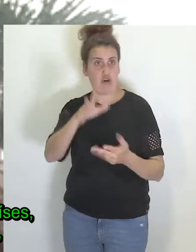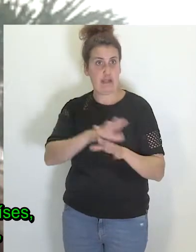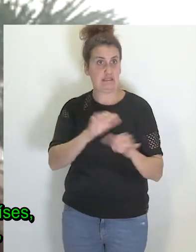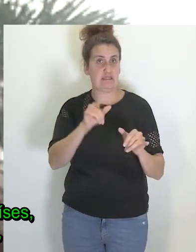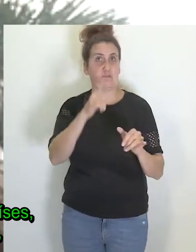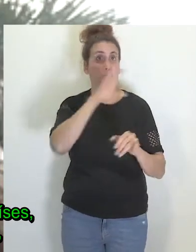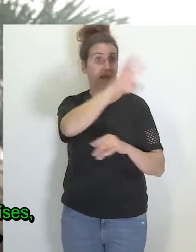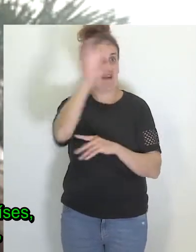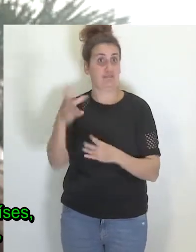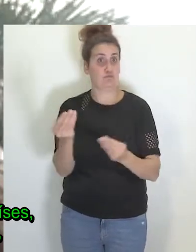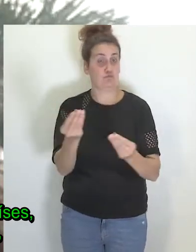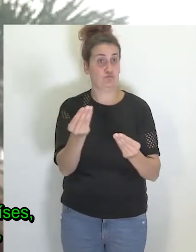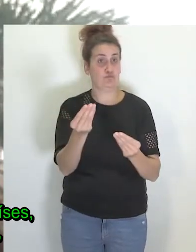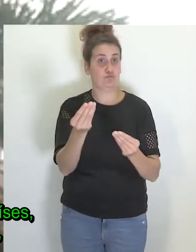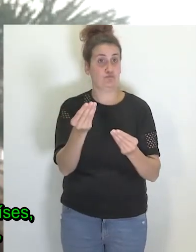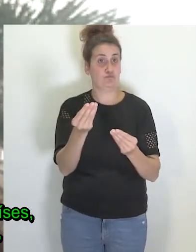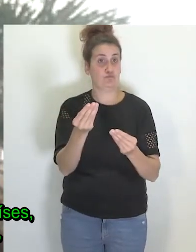las sanciones de muchos países